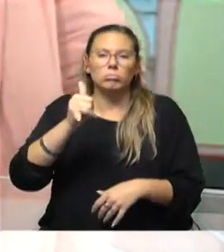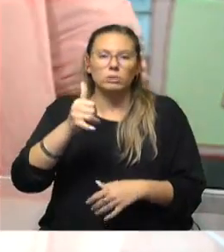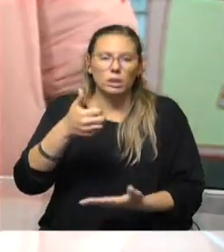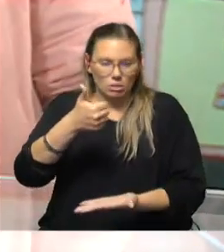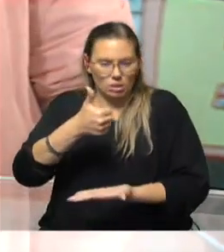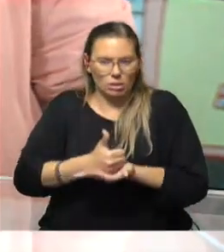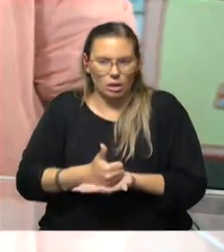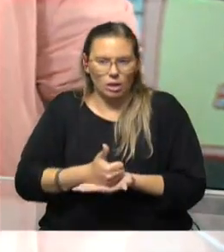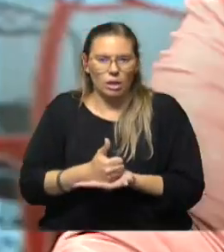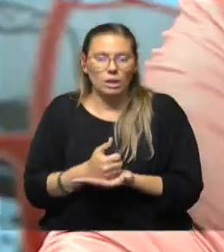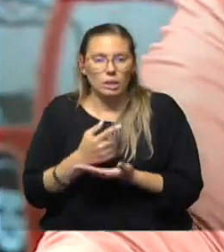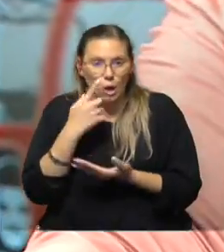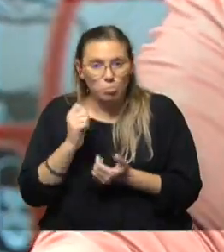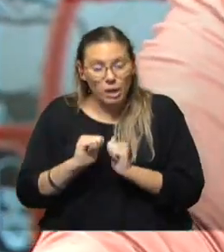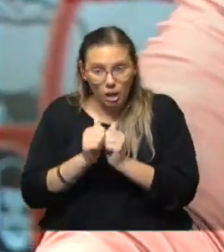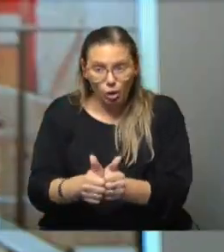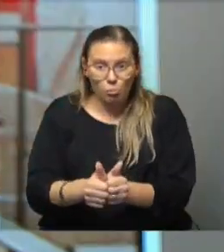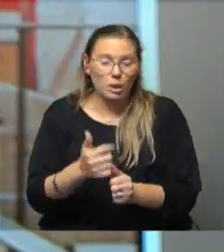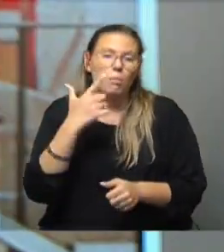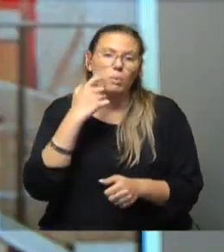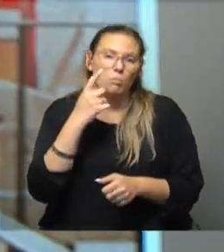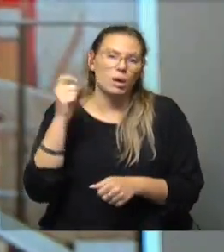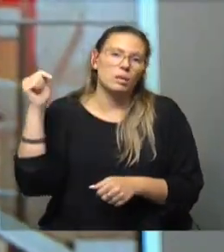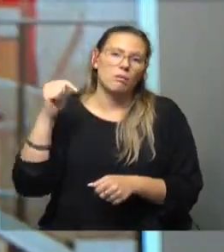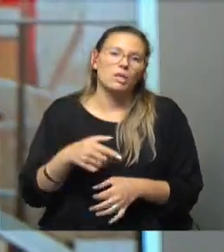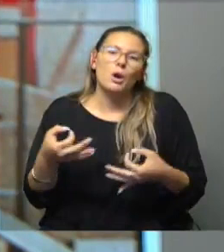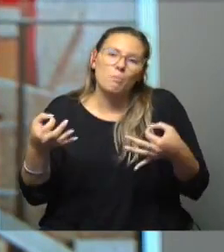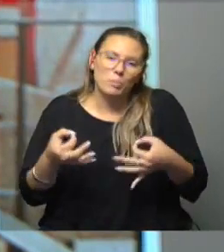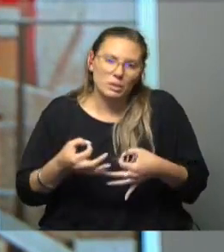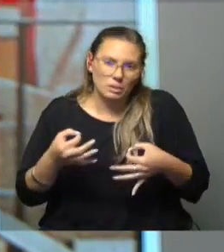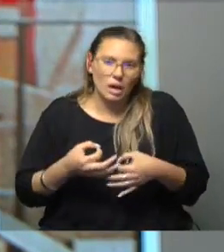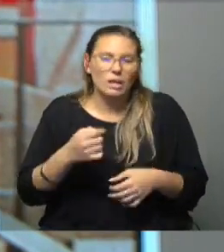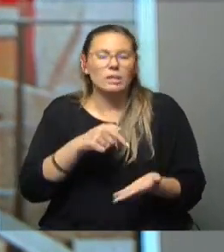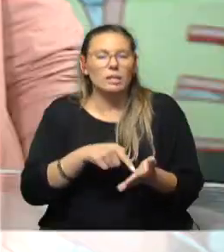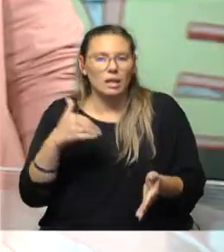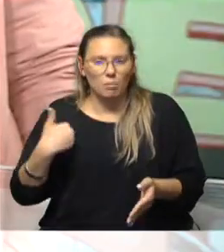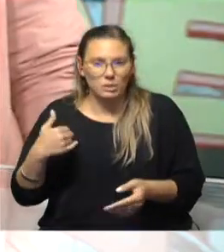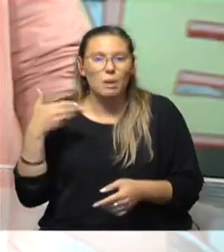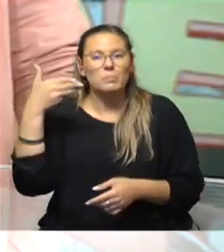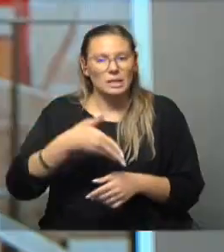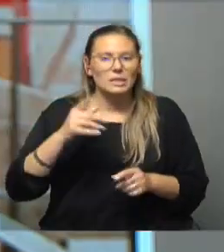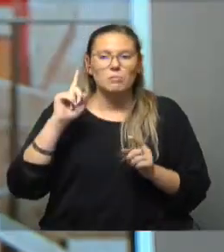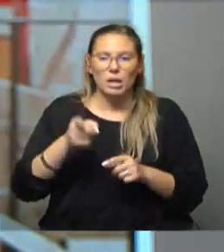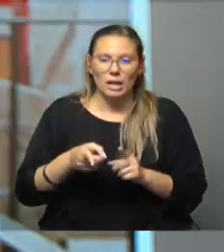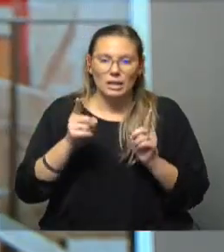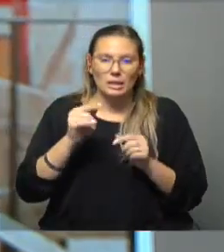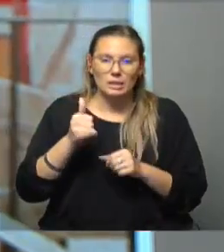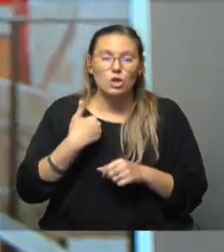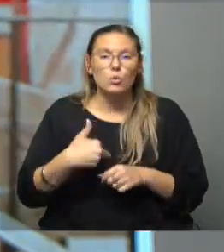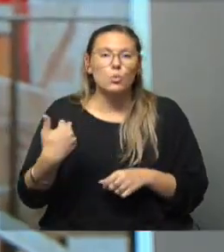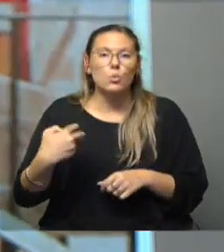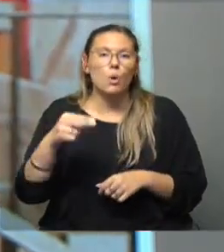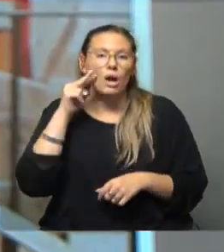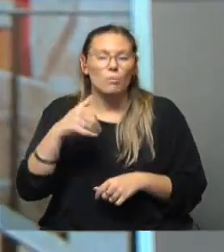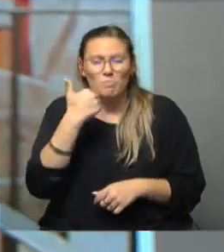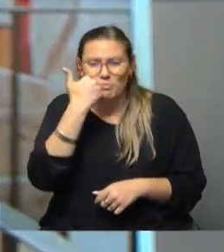pará. Y el viejo ahí que te acompaña. Y mi padre que ha venido especialmente desde Buenos Aires. ¿Va a participar del show? Sí, participa porque él no lo vio nunca. A mí me da mucho